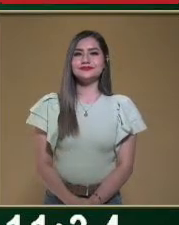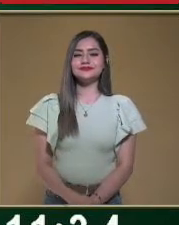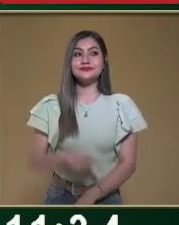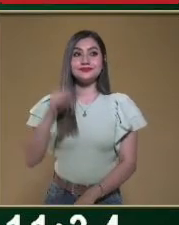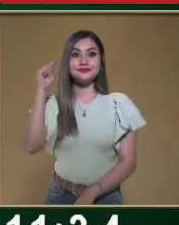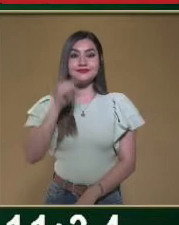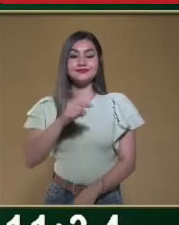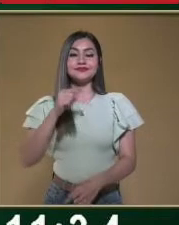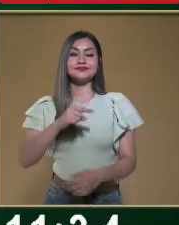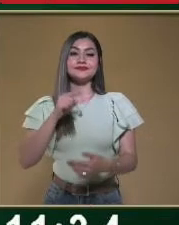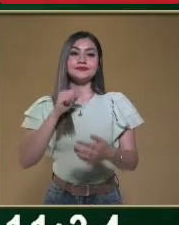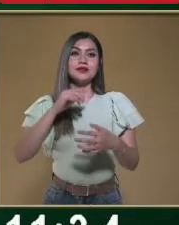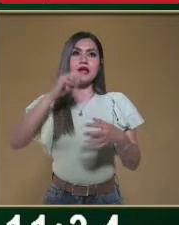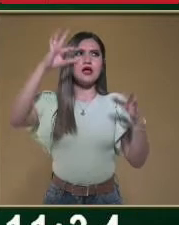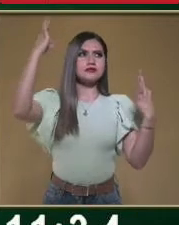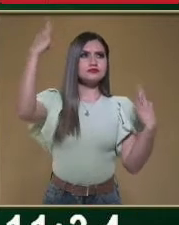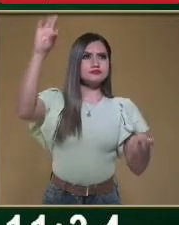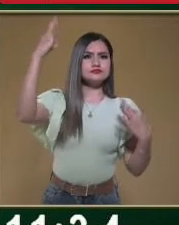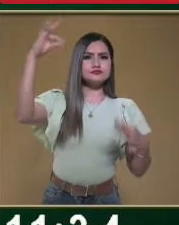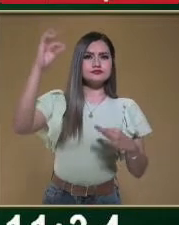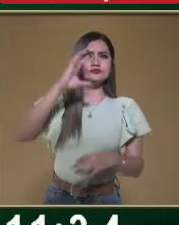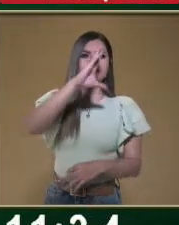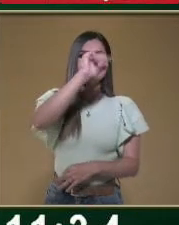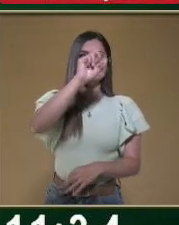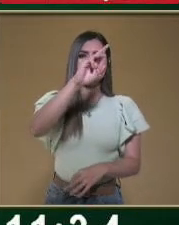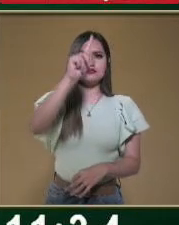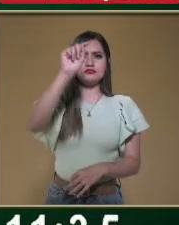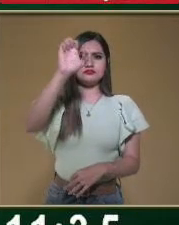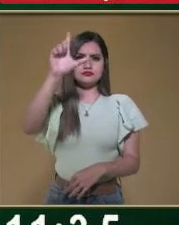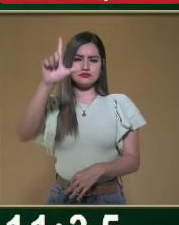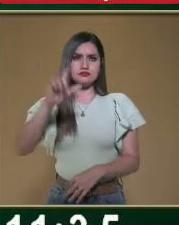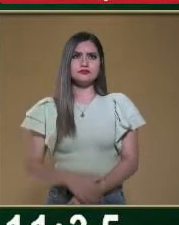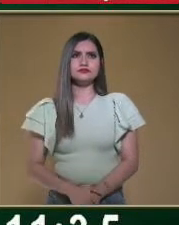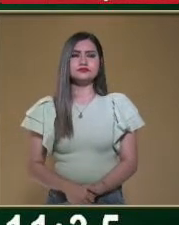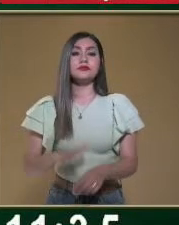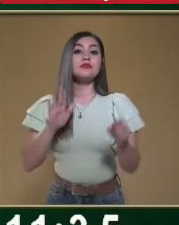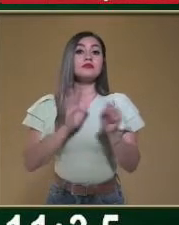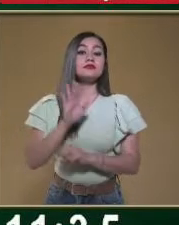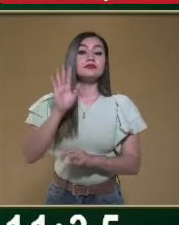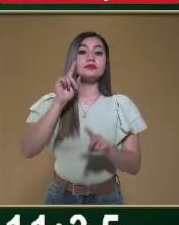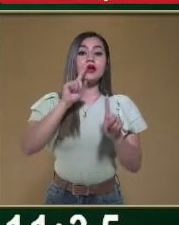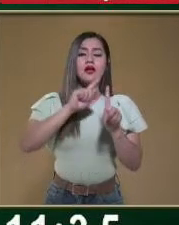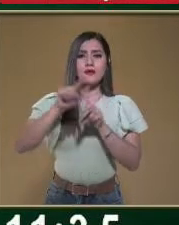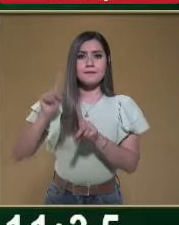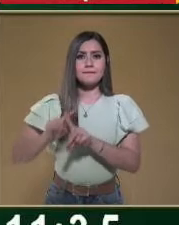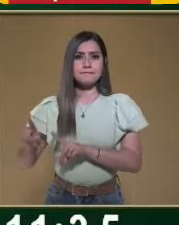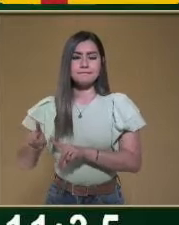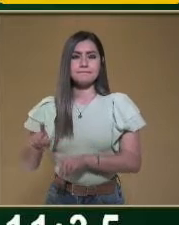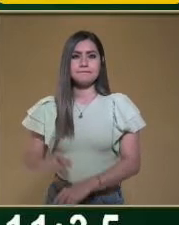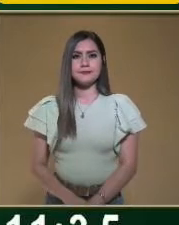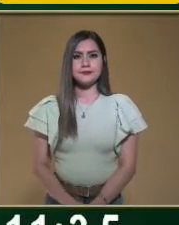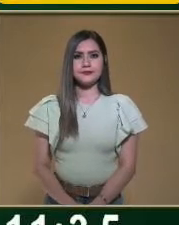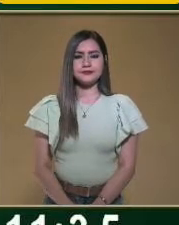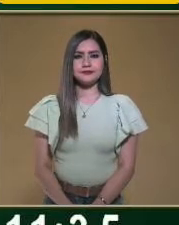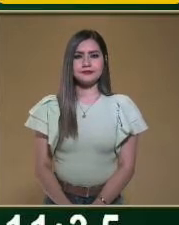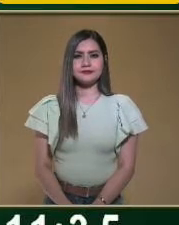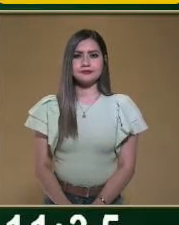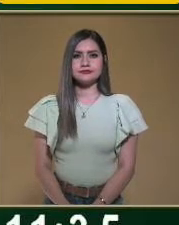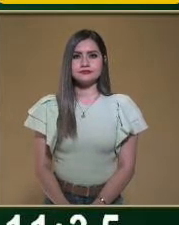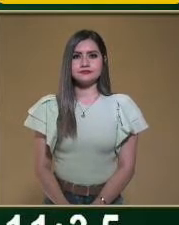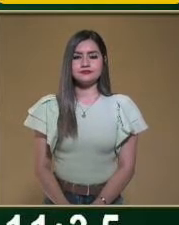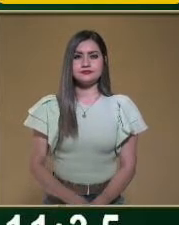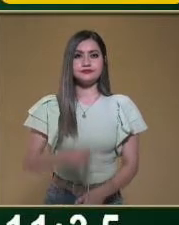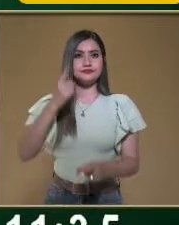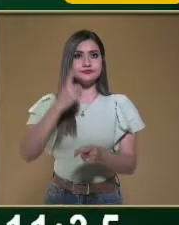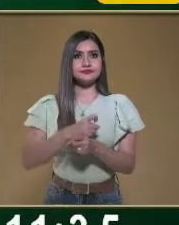texto, como lo dices tú, es un cartel. Tipos de carteles. Fíjate que hay tipos de carteles, maestra Ana. En este